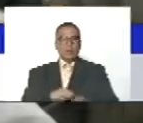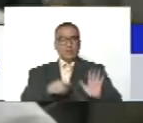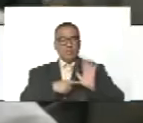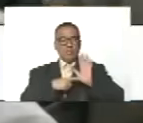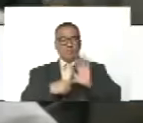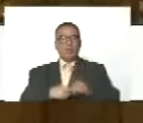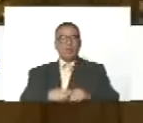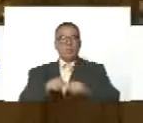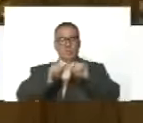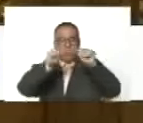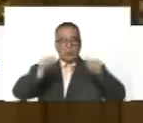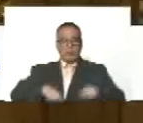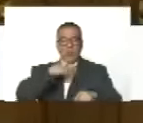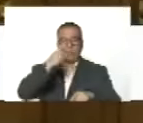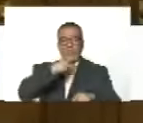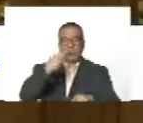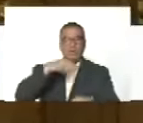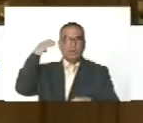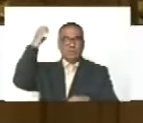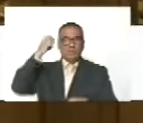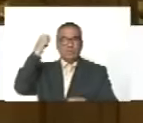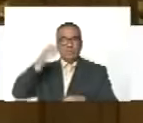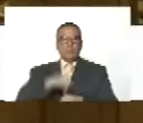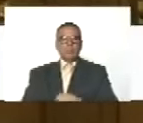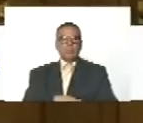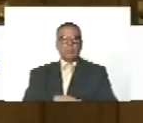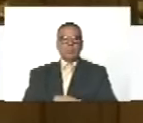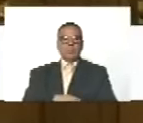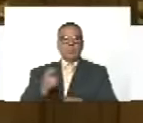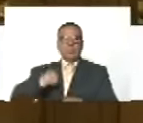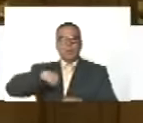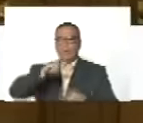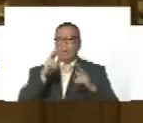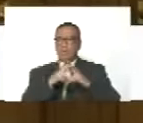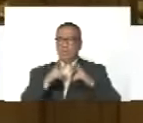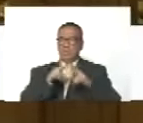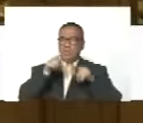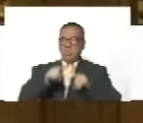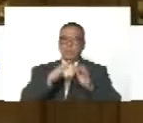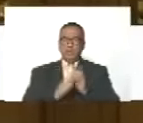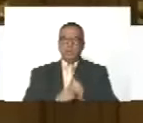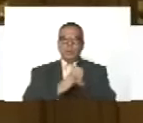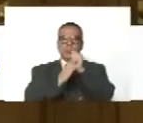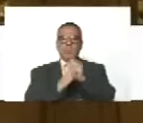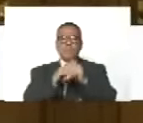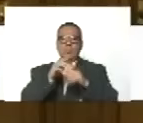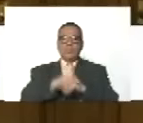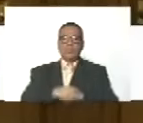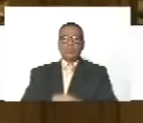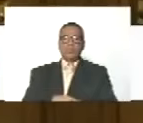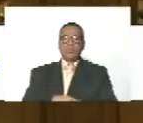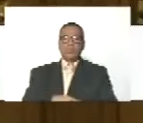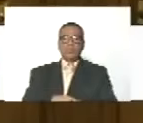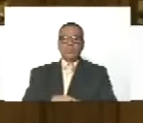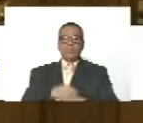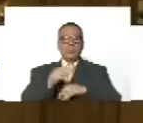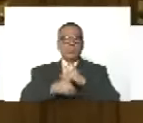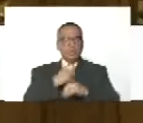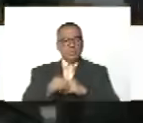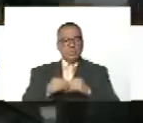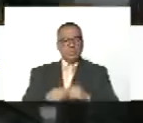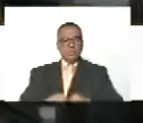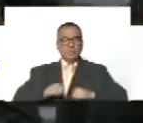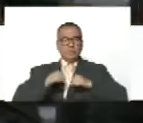en los sistemas políticos europeos. Nos encontramos entonces que este liderazgo ha reafirmado